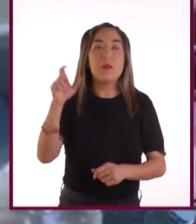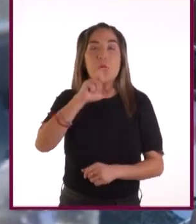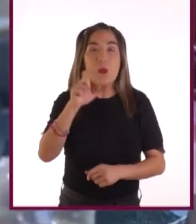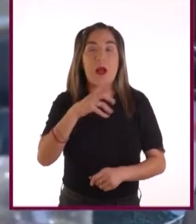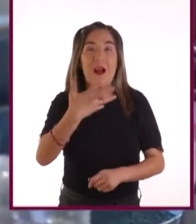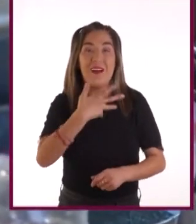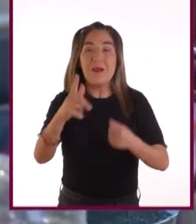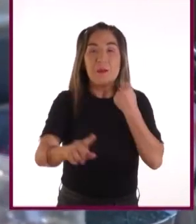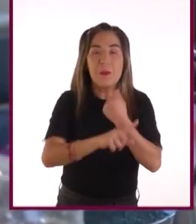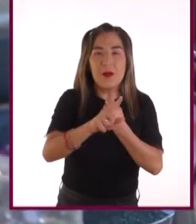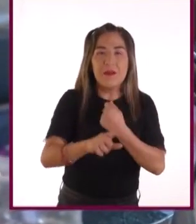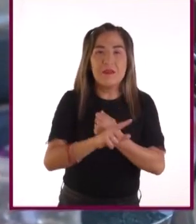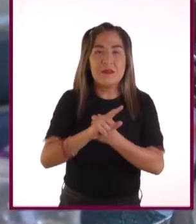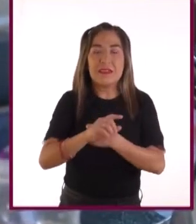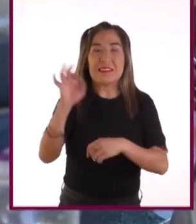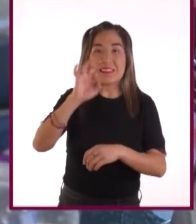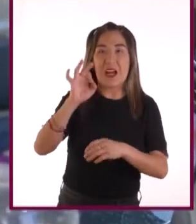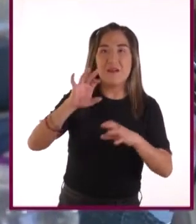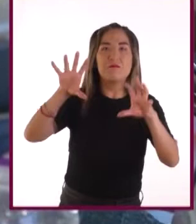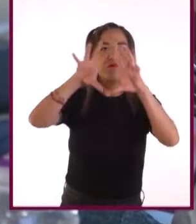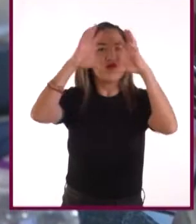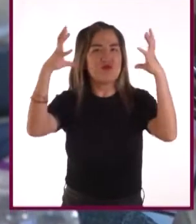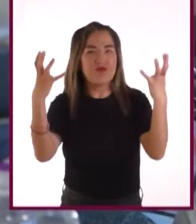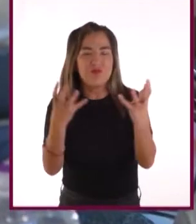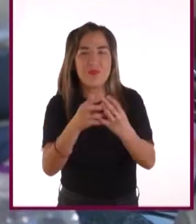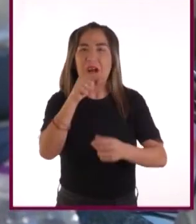cuando hay problemas de asunto, por ejemplo, atmosférico,